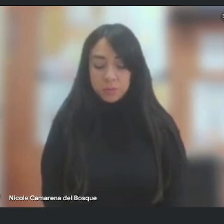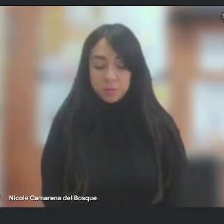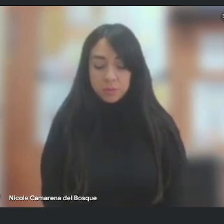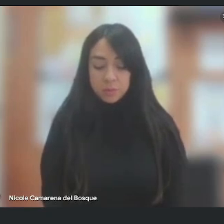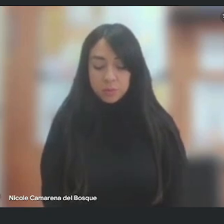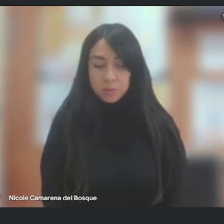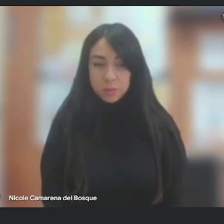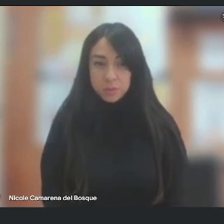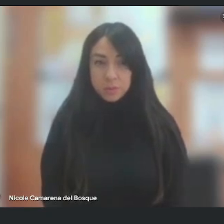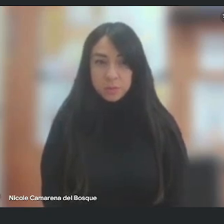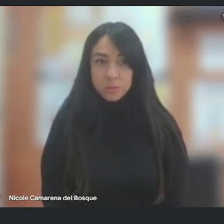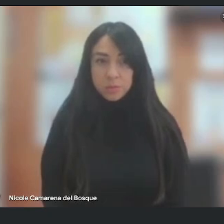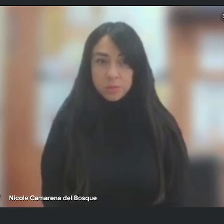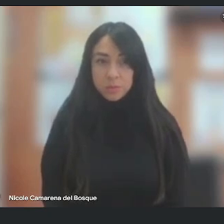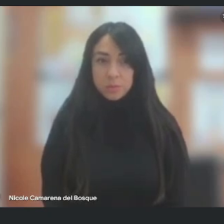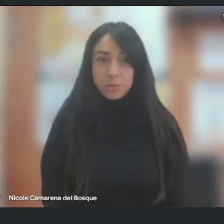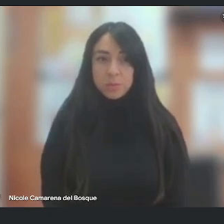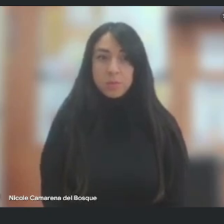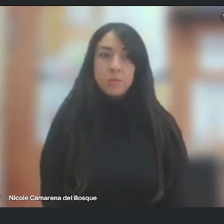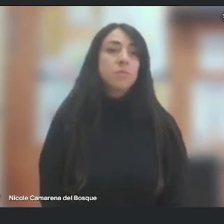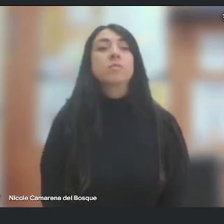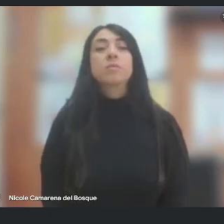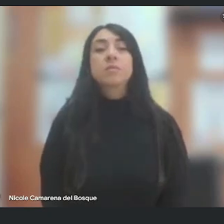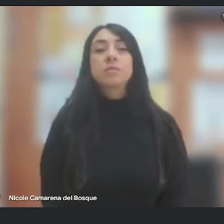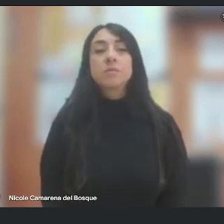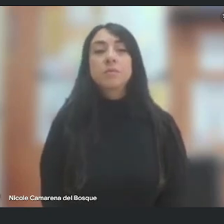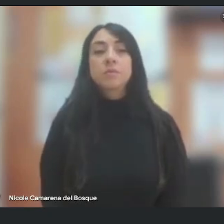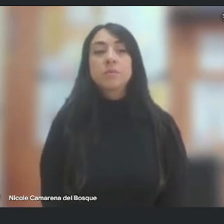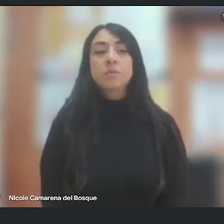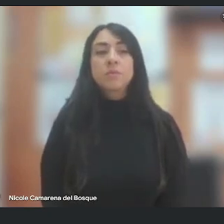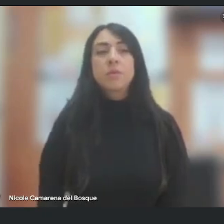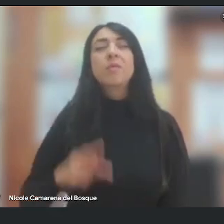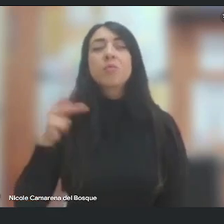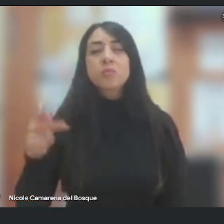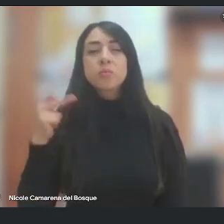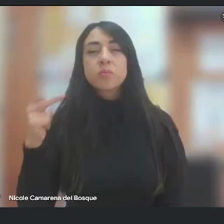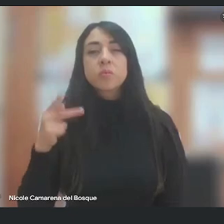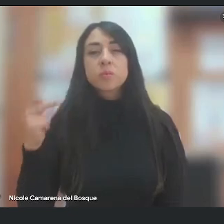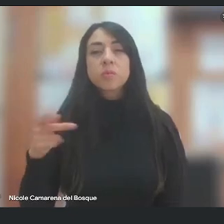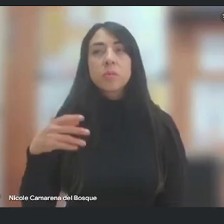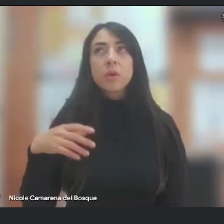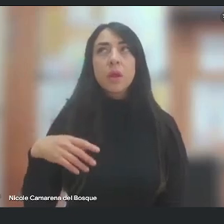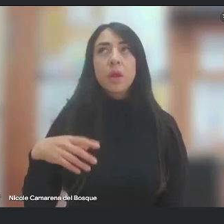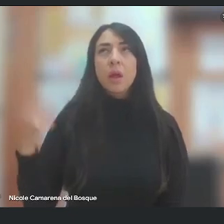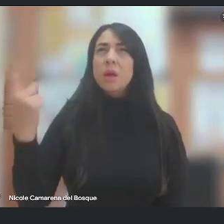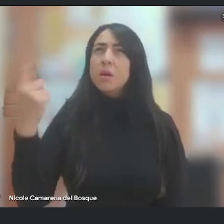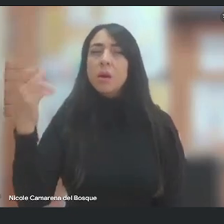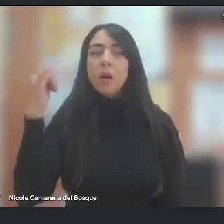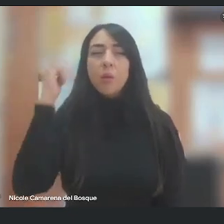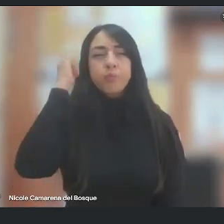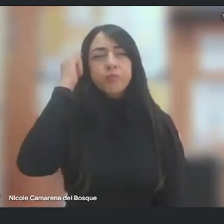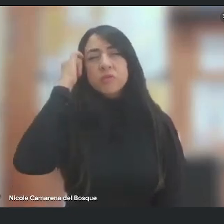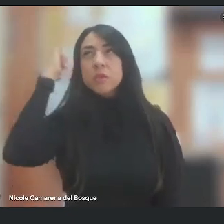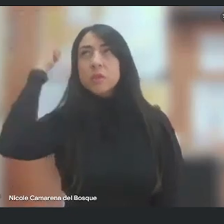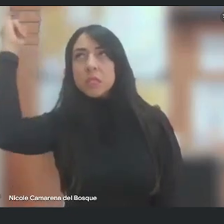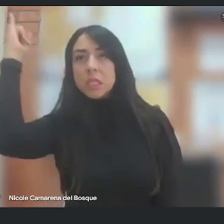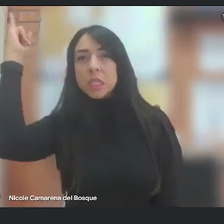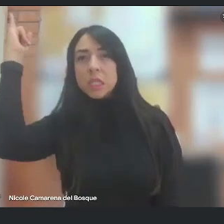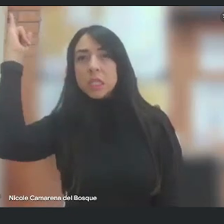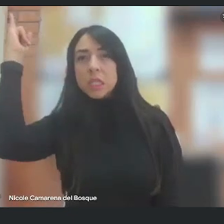¿qué ideas debemos evitar respecto a la educación integral en sexualidad? Y estas serían a lo mejor